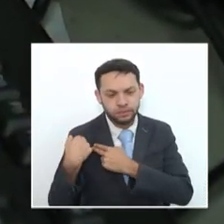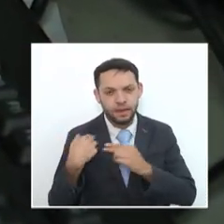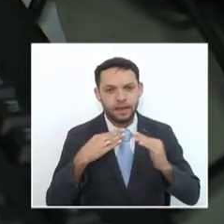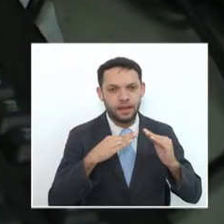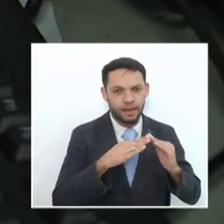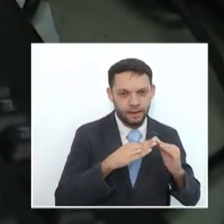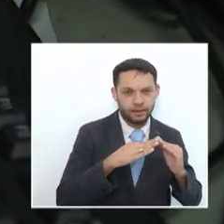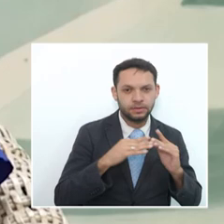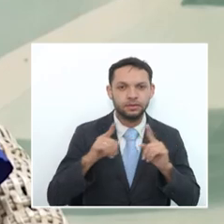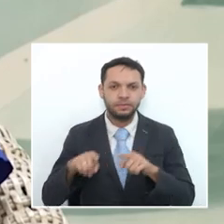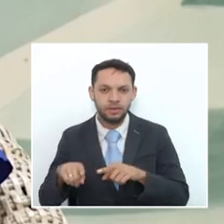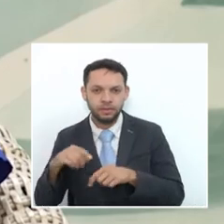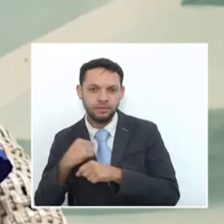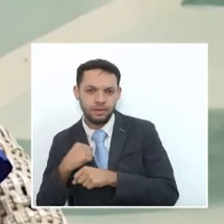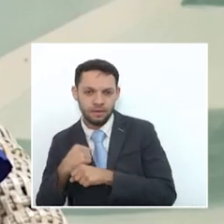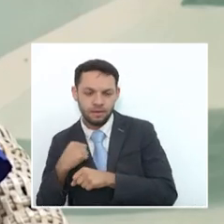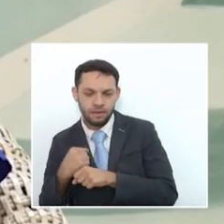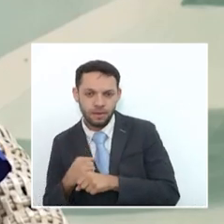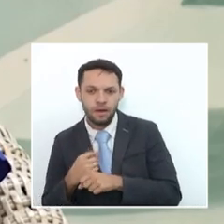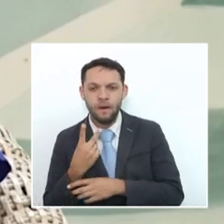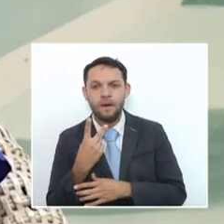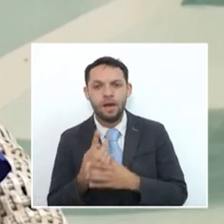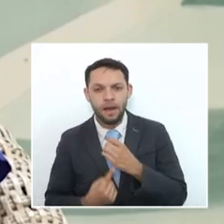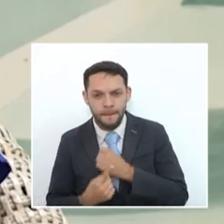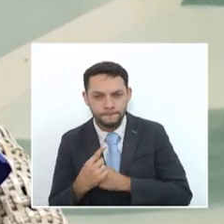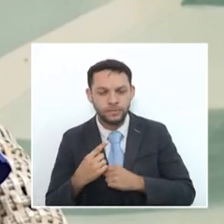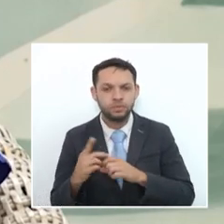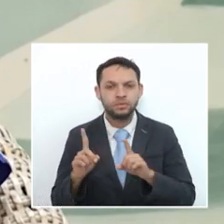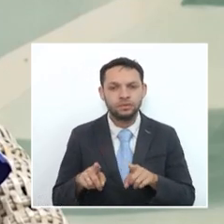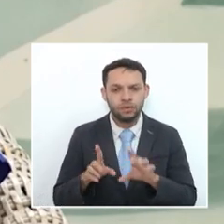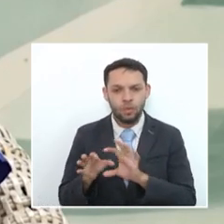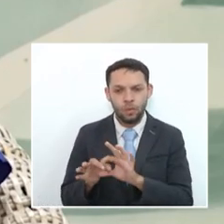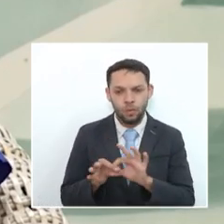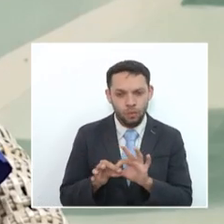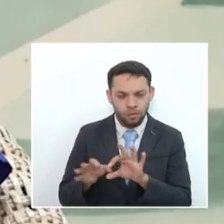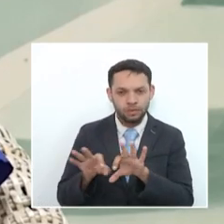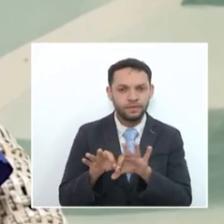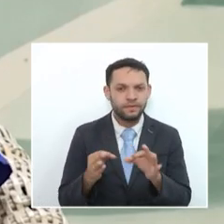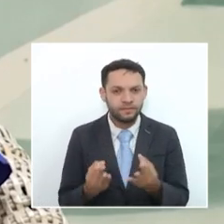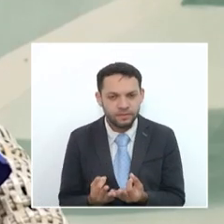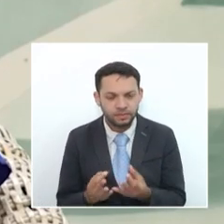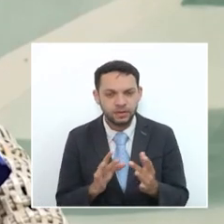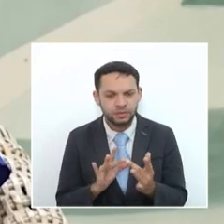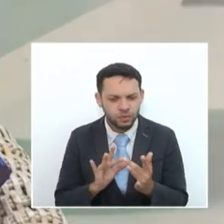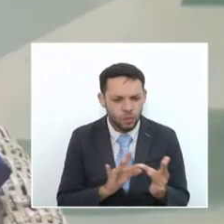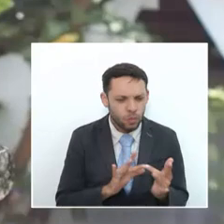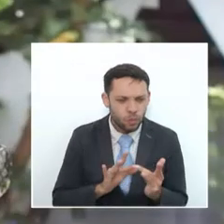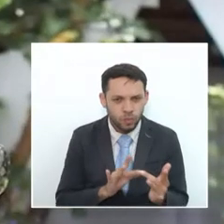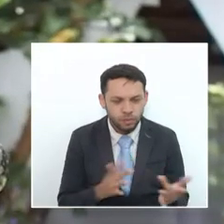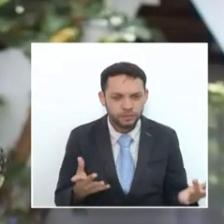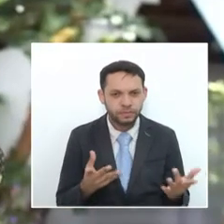como en el hogar. Me encanta la unión familiar, me encanta trabajar en equipo.